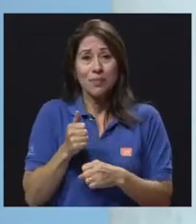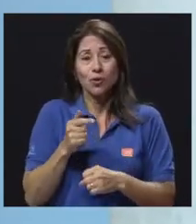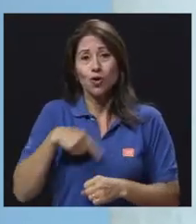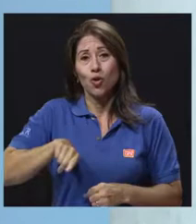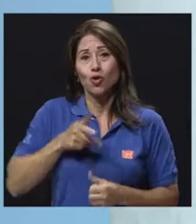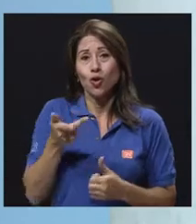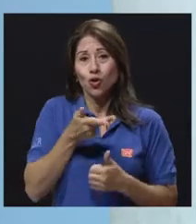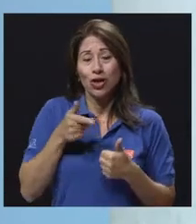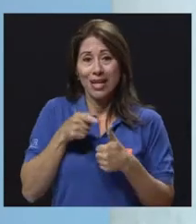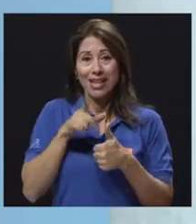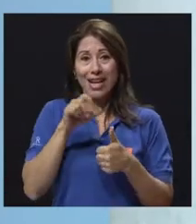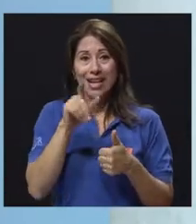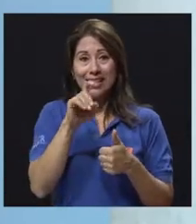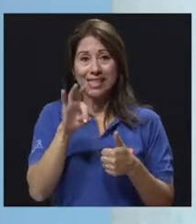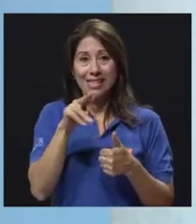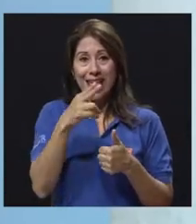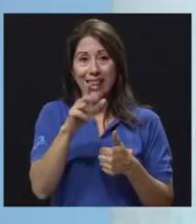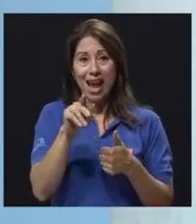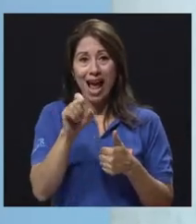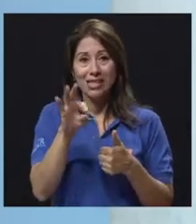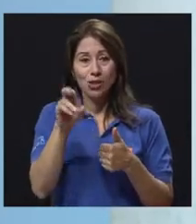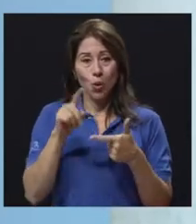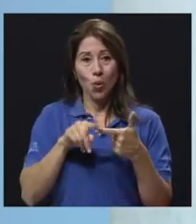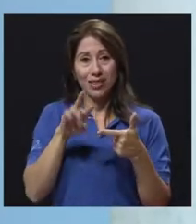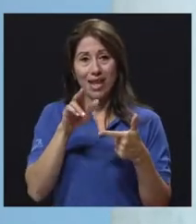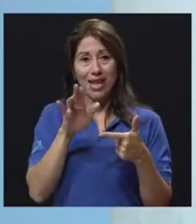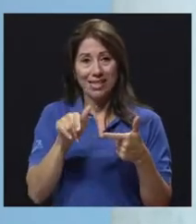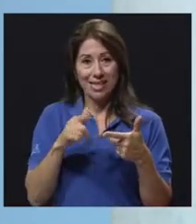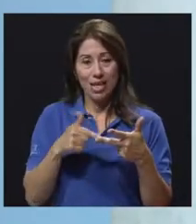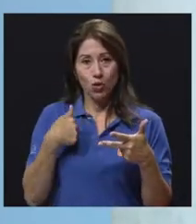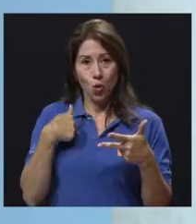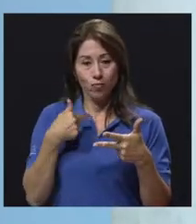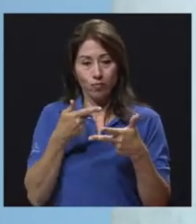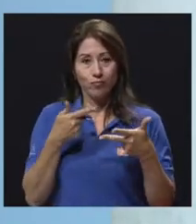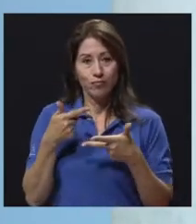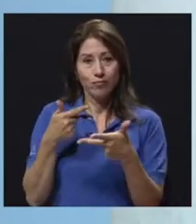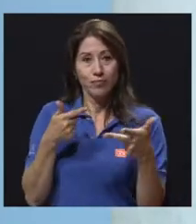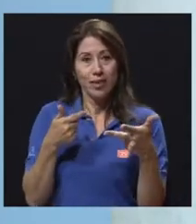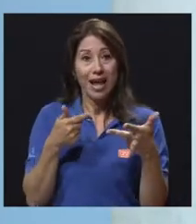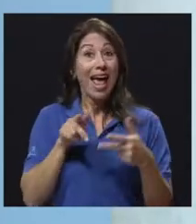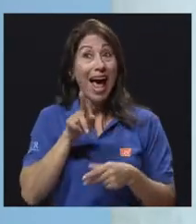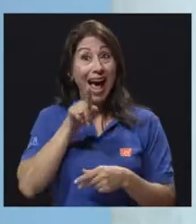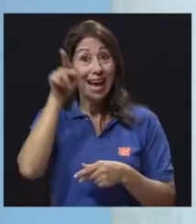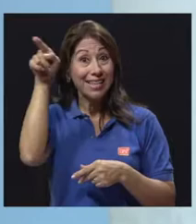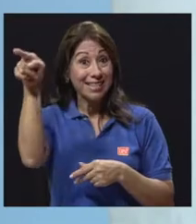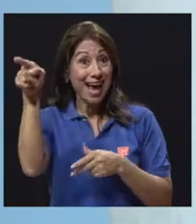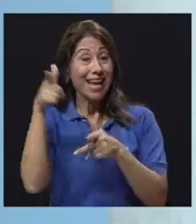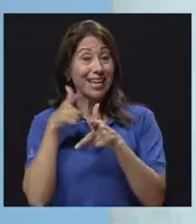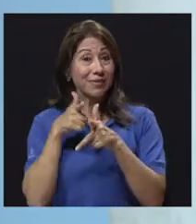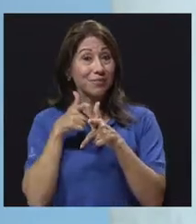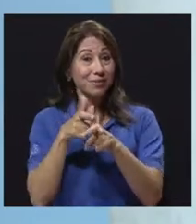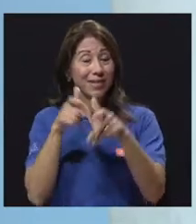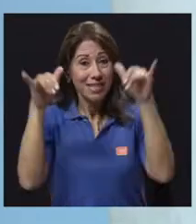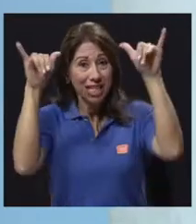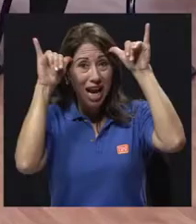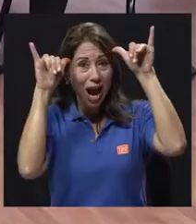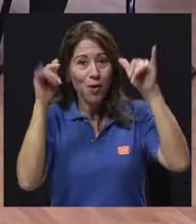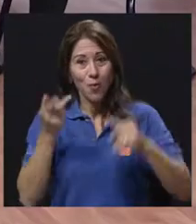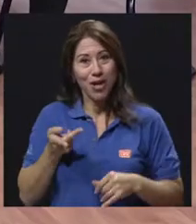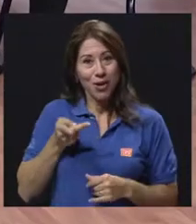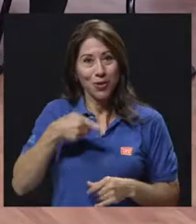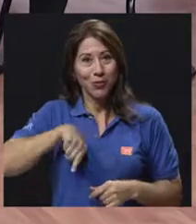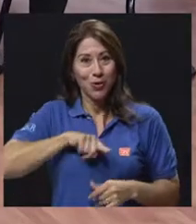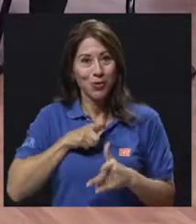tres, digamos, el señor Castro, Tracy y mi persona. En Chicago, como nosotros corríamos, entonces sí, bueno, primero eran 5